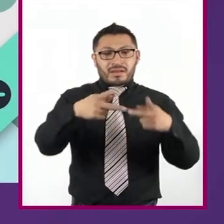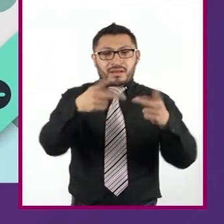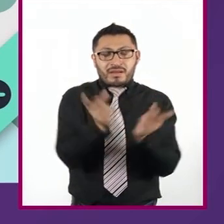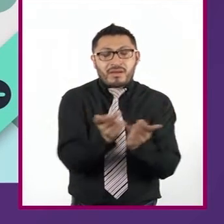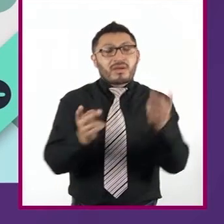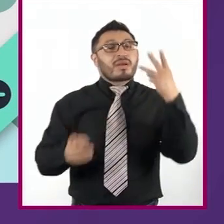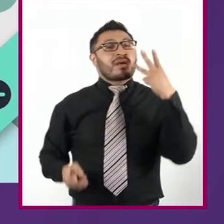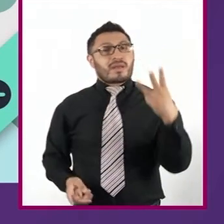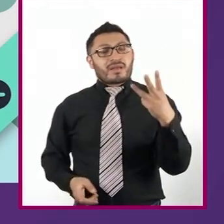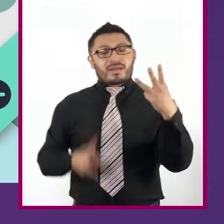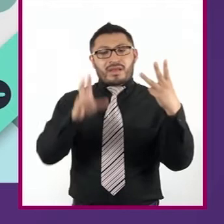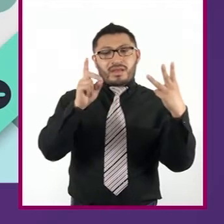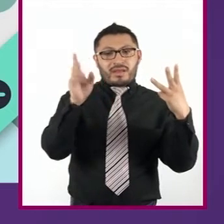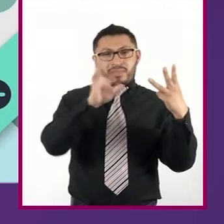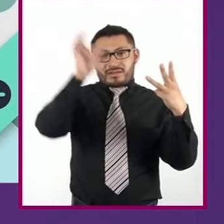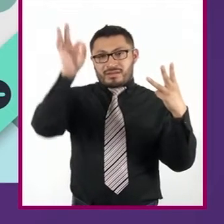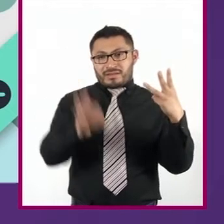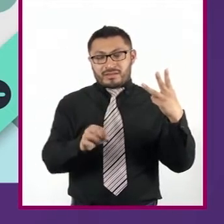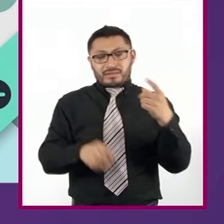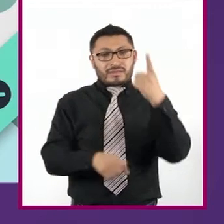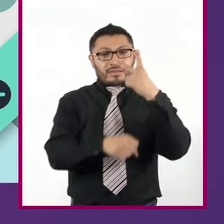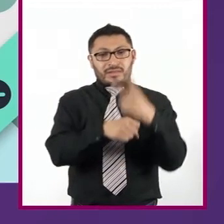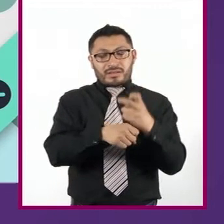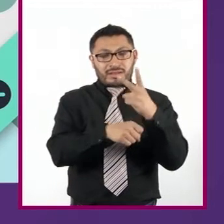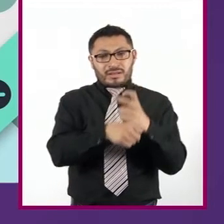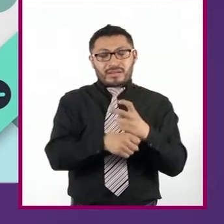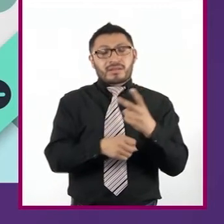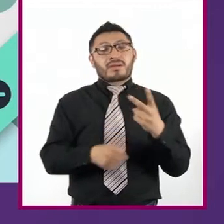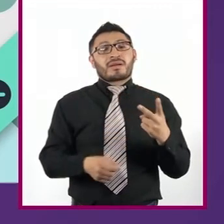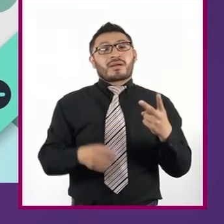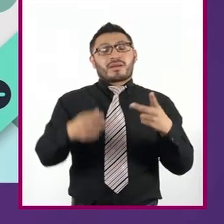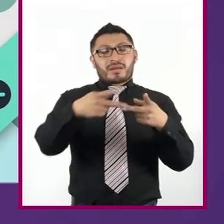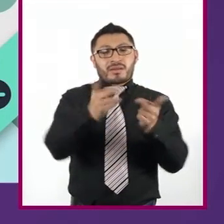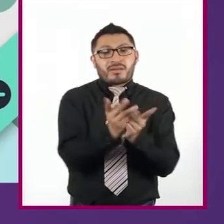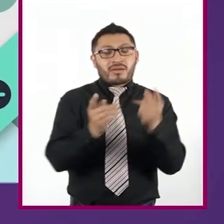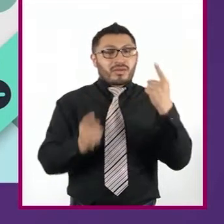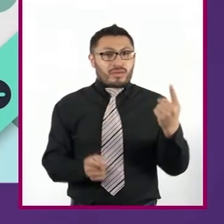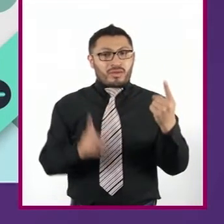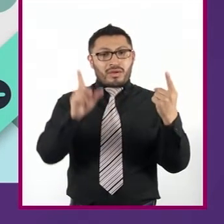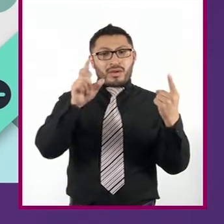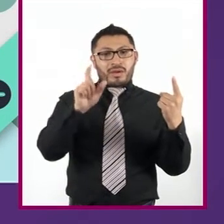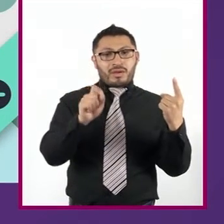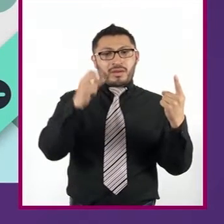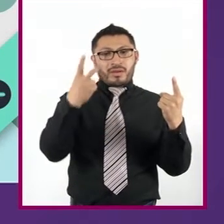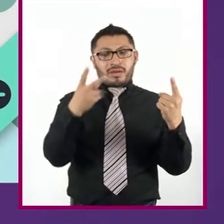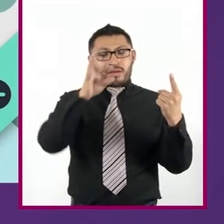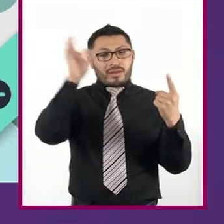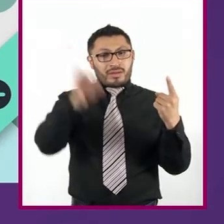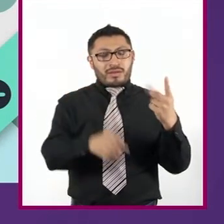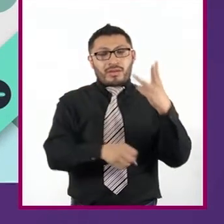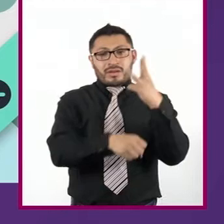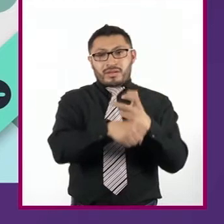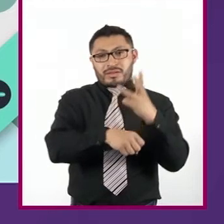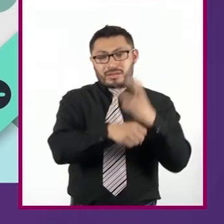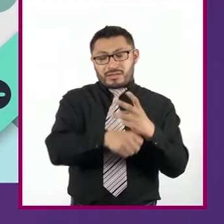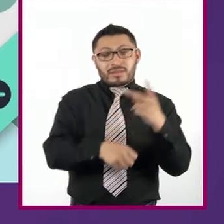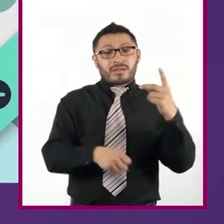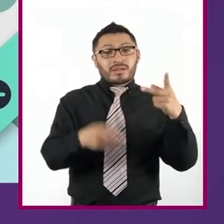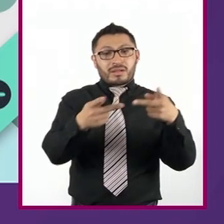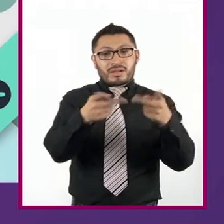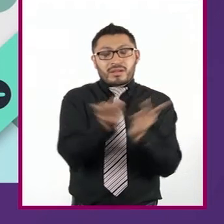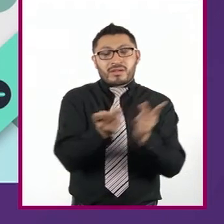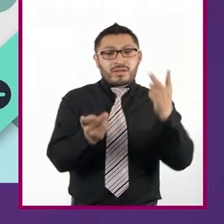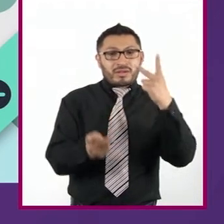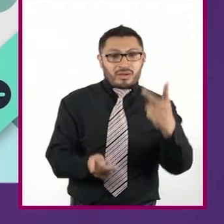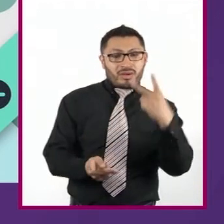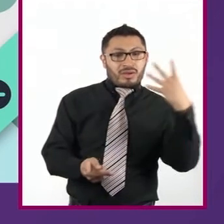3, con un 30%. En segundo lugar, el platillo 1, con un 22%. En tercer lugar, los platillos